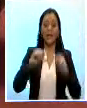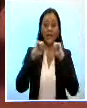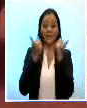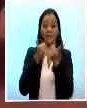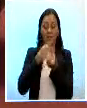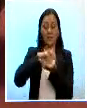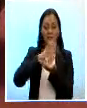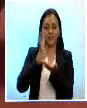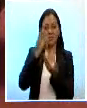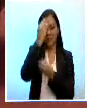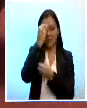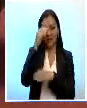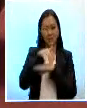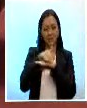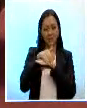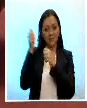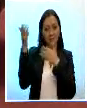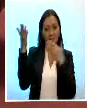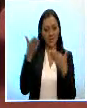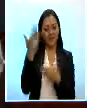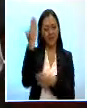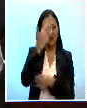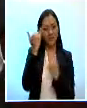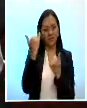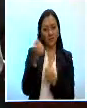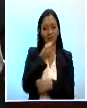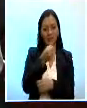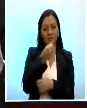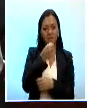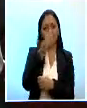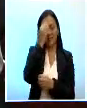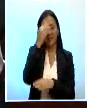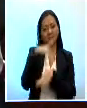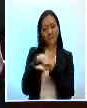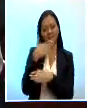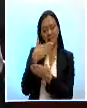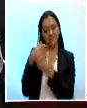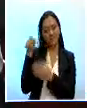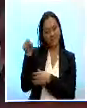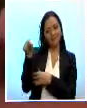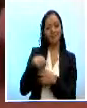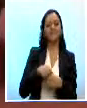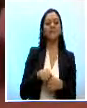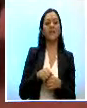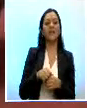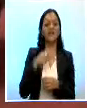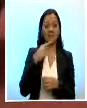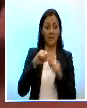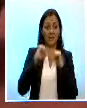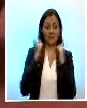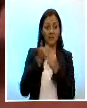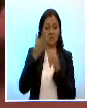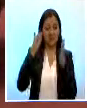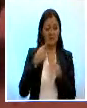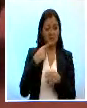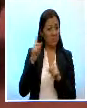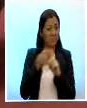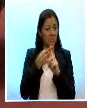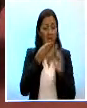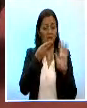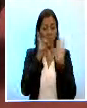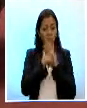Asambleísta Gualán, bienvenido a la televisión legislativa. Muchas gracias, muy buenas tardes, pueblo ecuatoriano. Asambleísta, bueno, como vimos, es la primera demanda